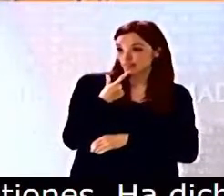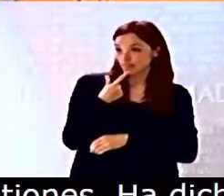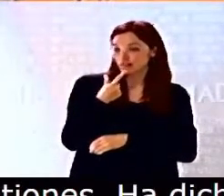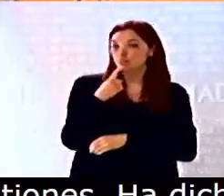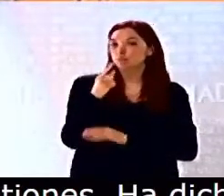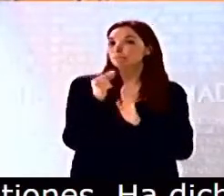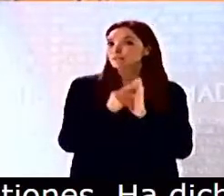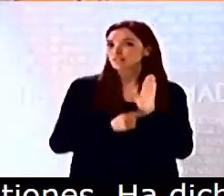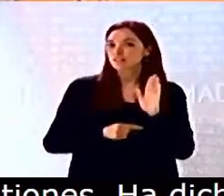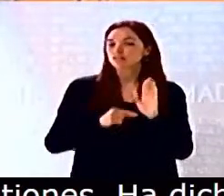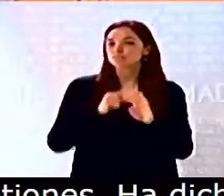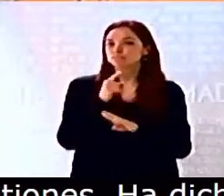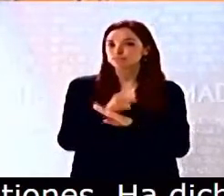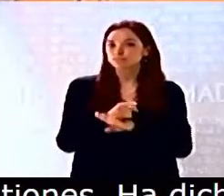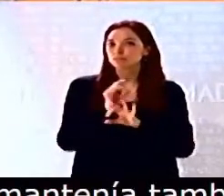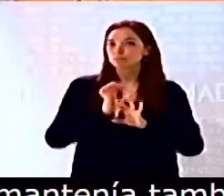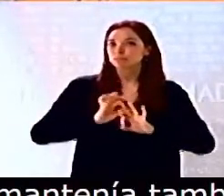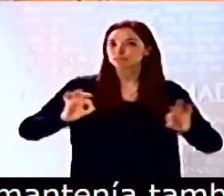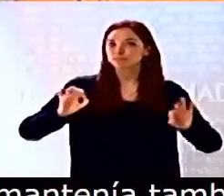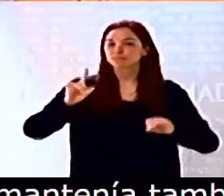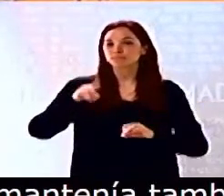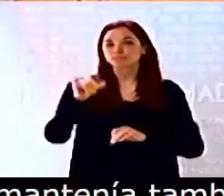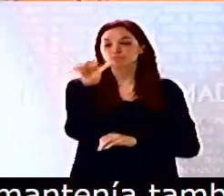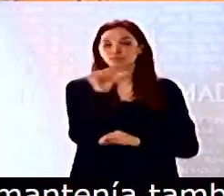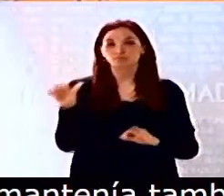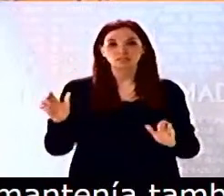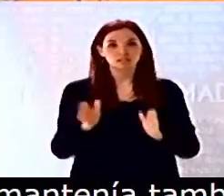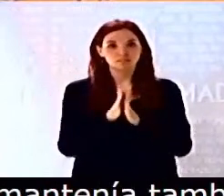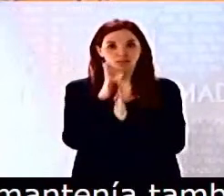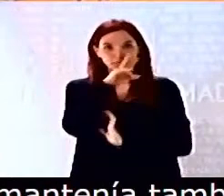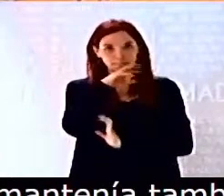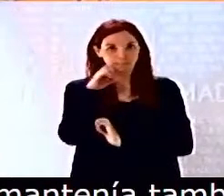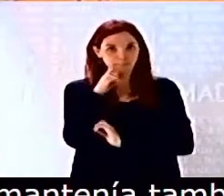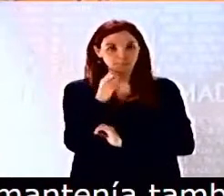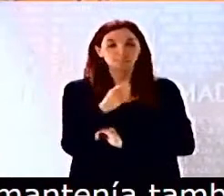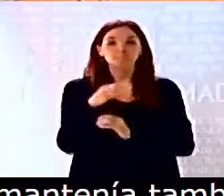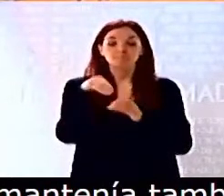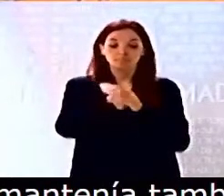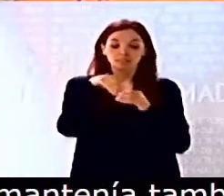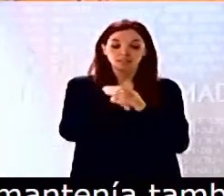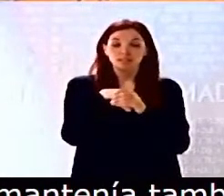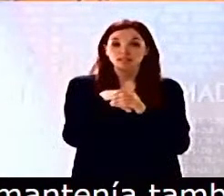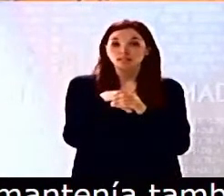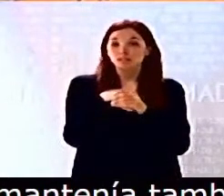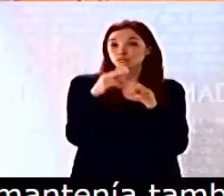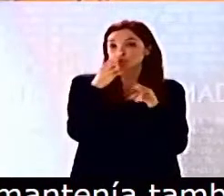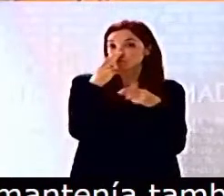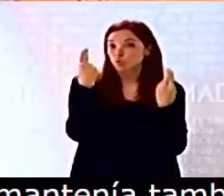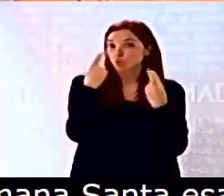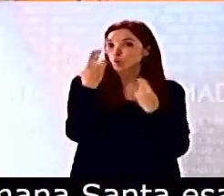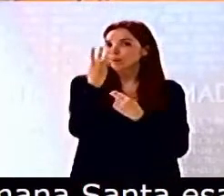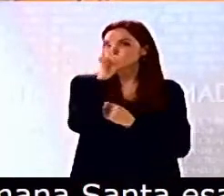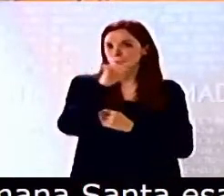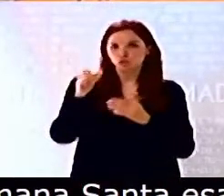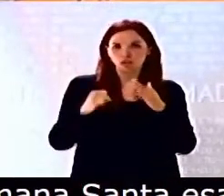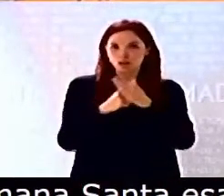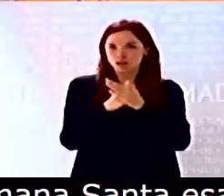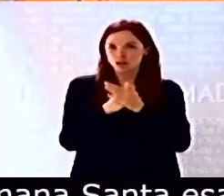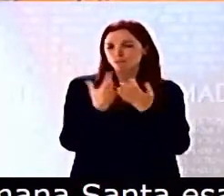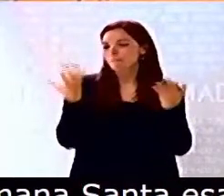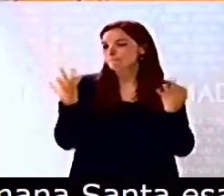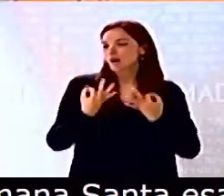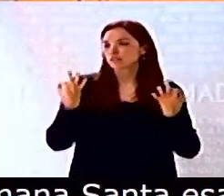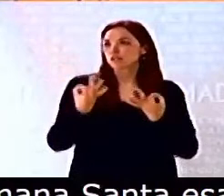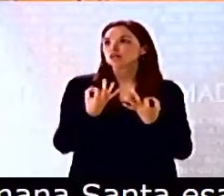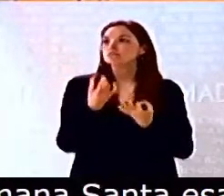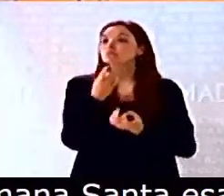esas medidas excepcionales que se tomaron en Semana Santa, esas 4 personas en el interior de espacios públicos. ¿Qué pasará con la prohibición? No ha